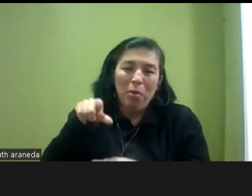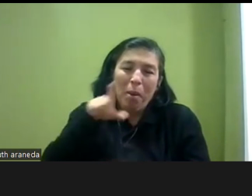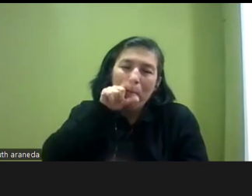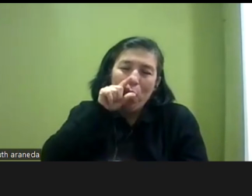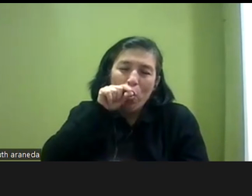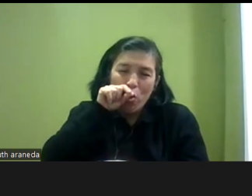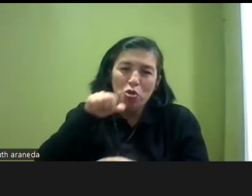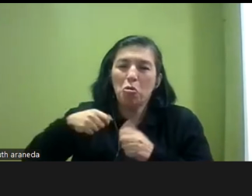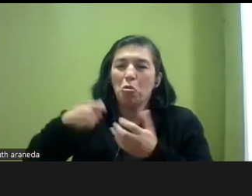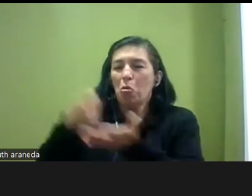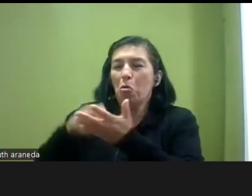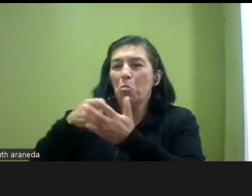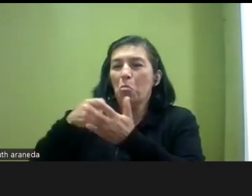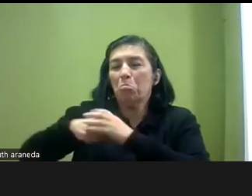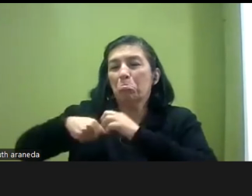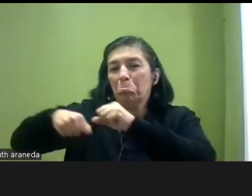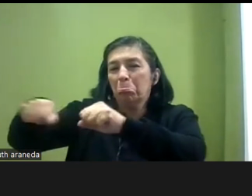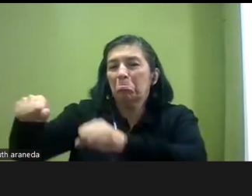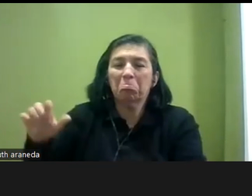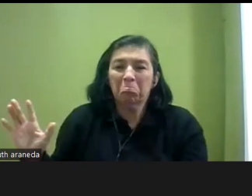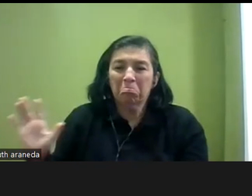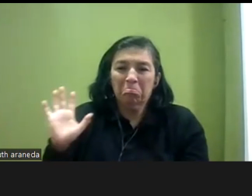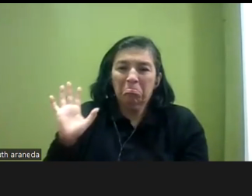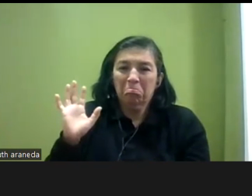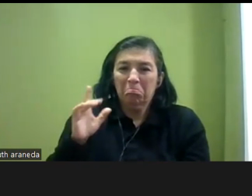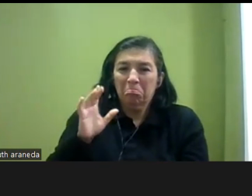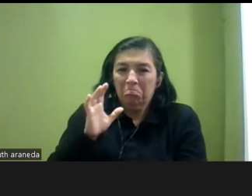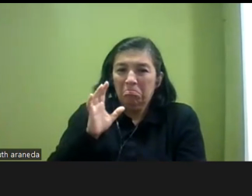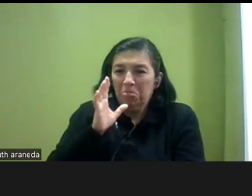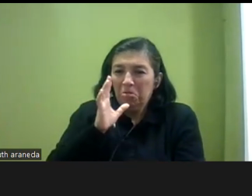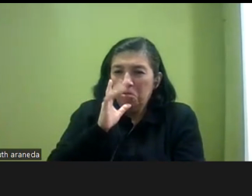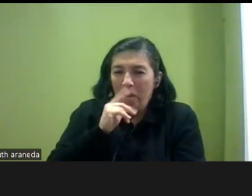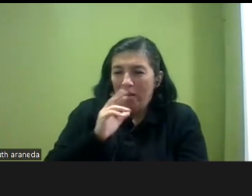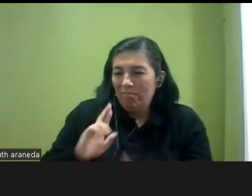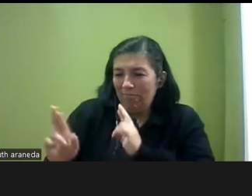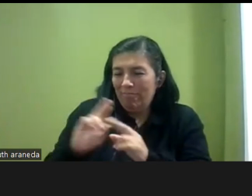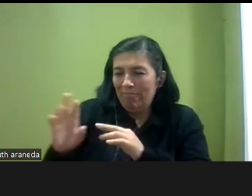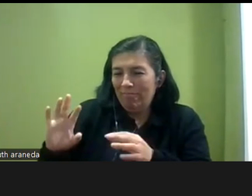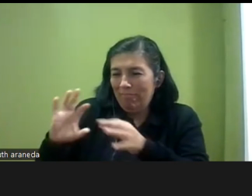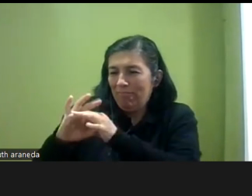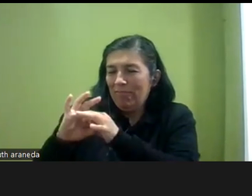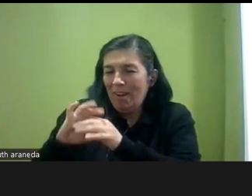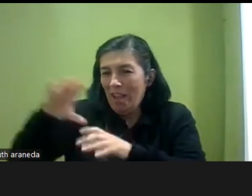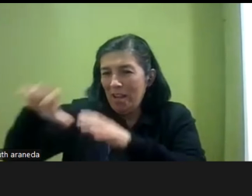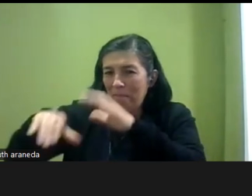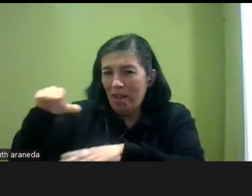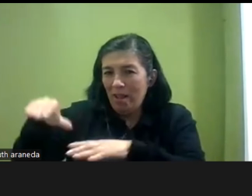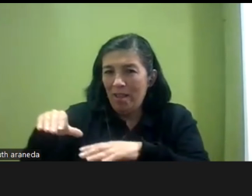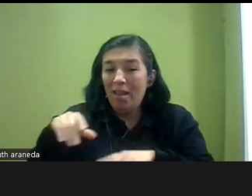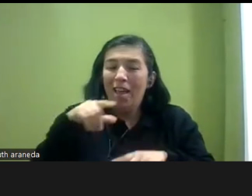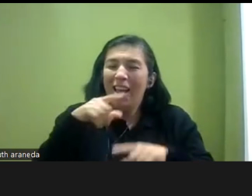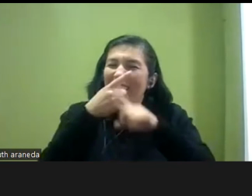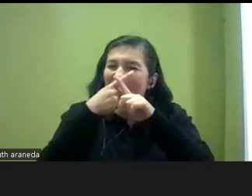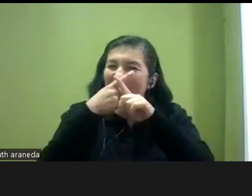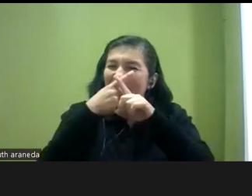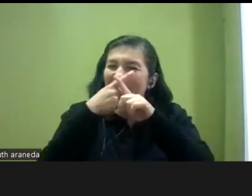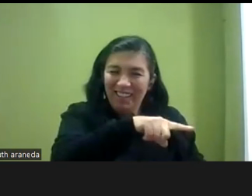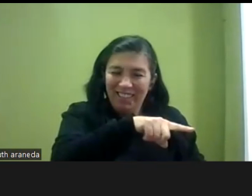supermercado y no tenemos ninguna relación con el animal. Acá hay relaciones